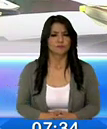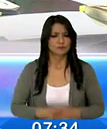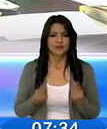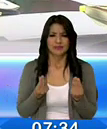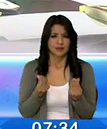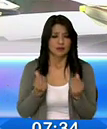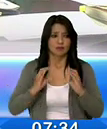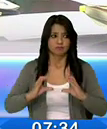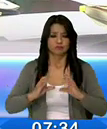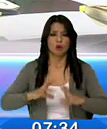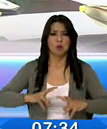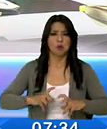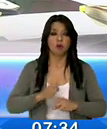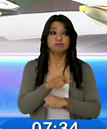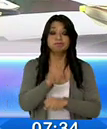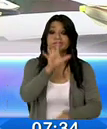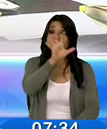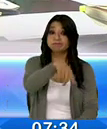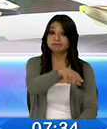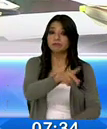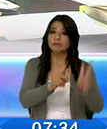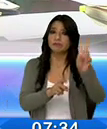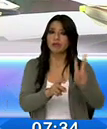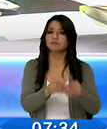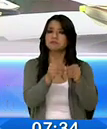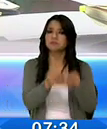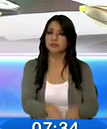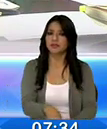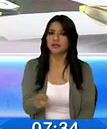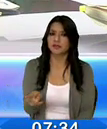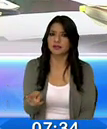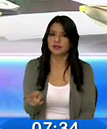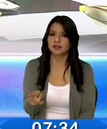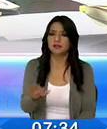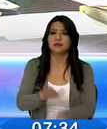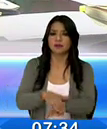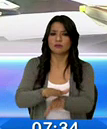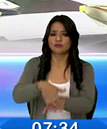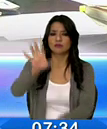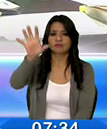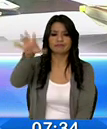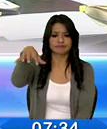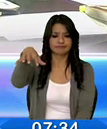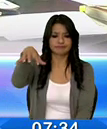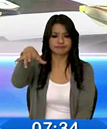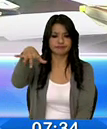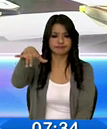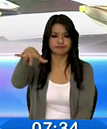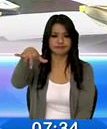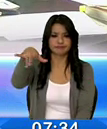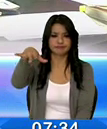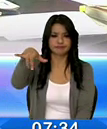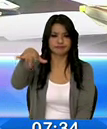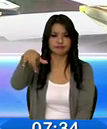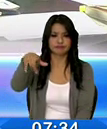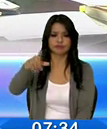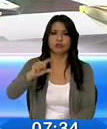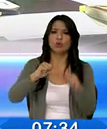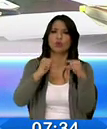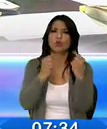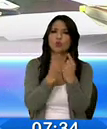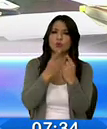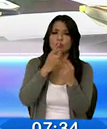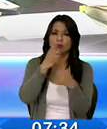dinero que el Estado venezolano perdió con el Estado con los narcos